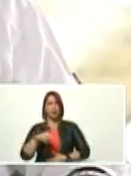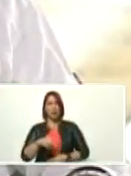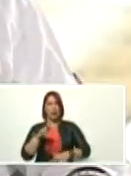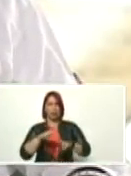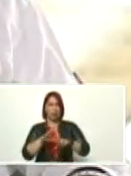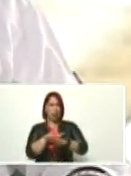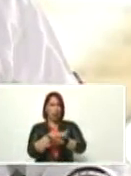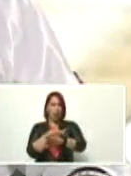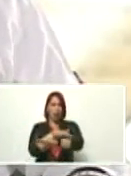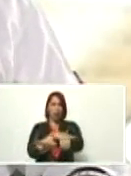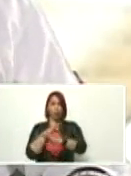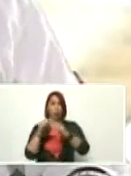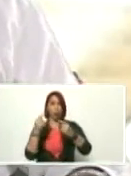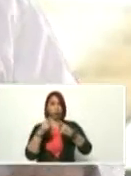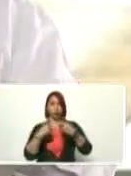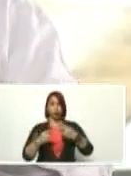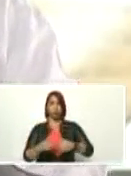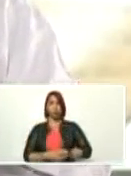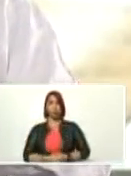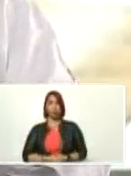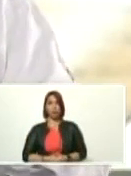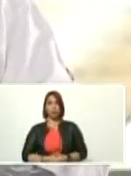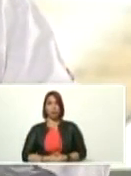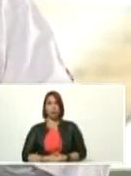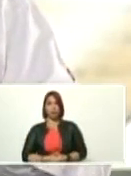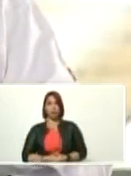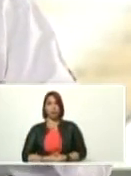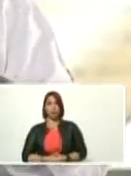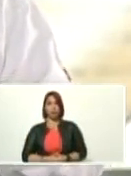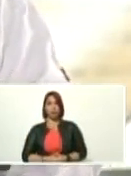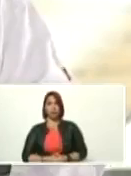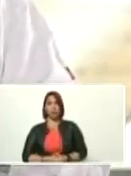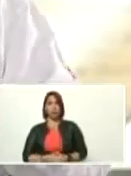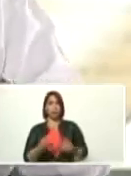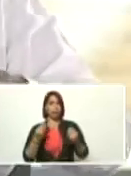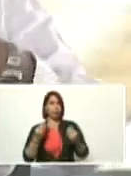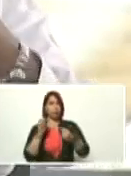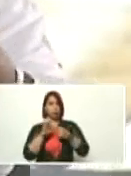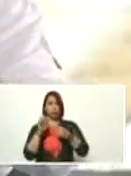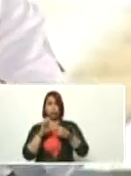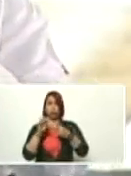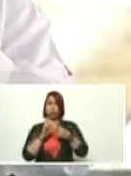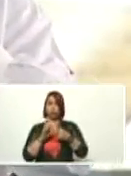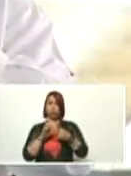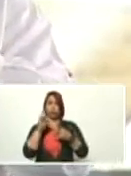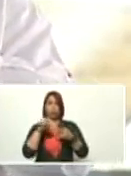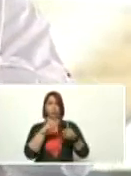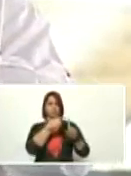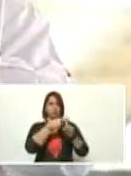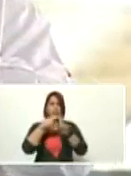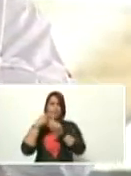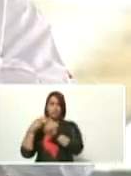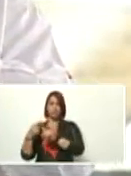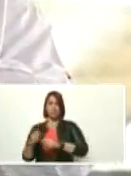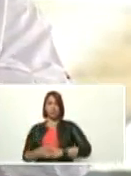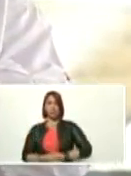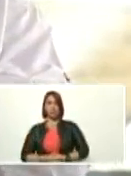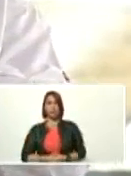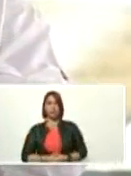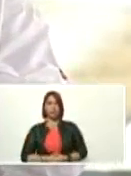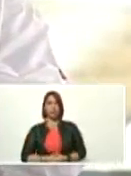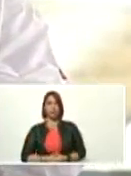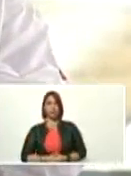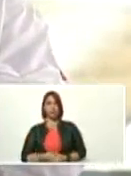los sentidos. Así que fueron muchos elementos que fueron sumando a